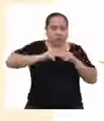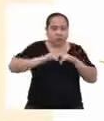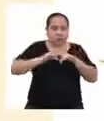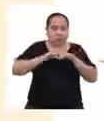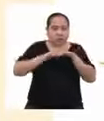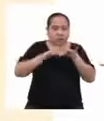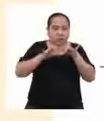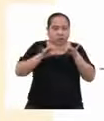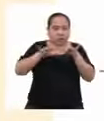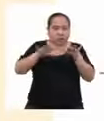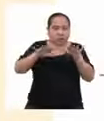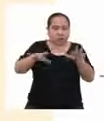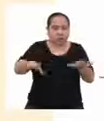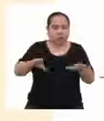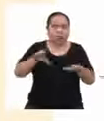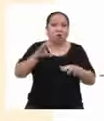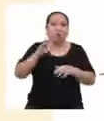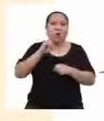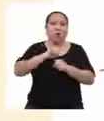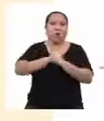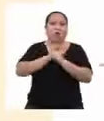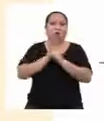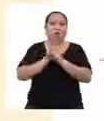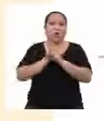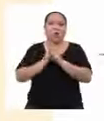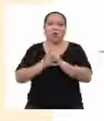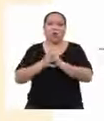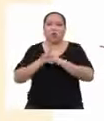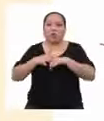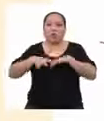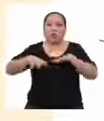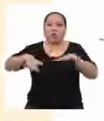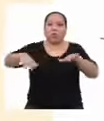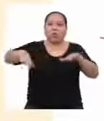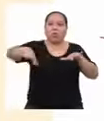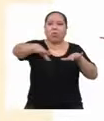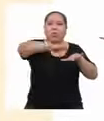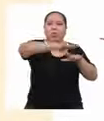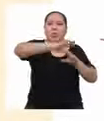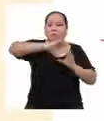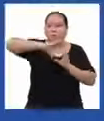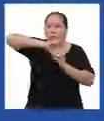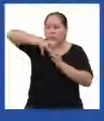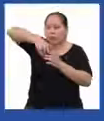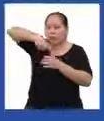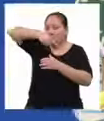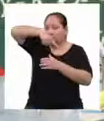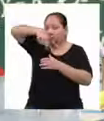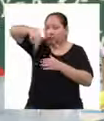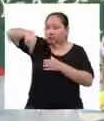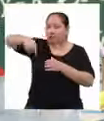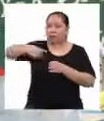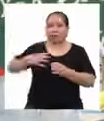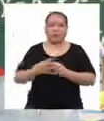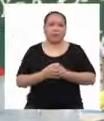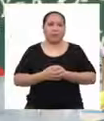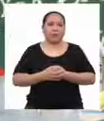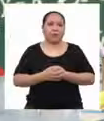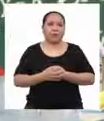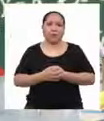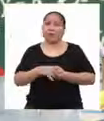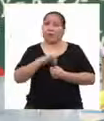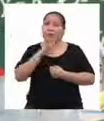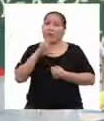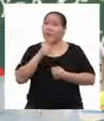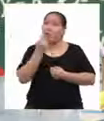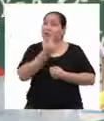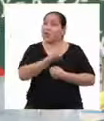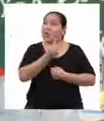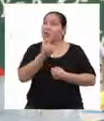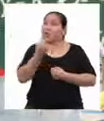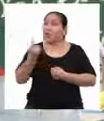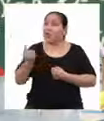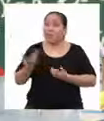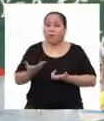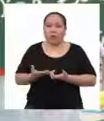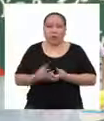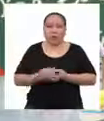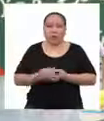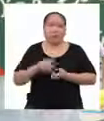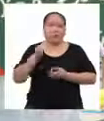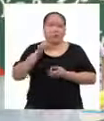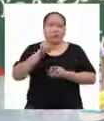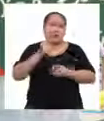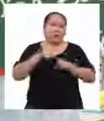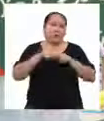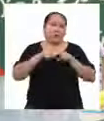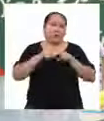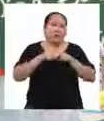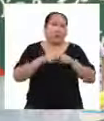del coronavirus a nivel mundial. Así es, Yaremis. El uso de cada tipo de gráfico depende del